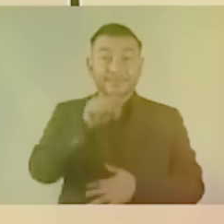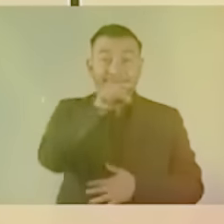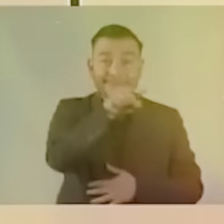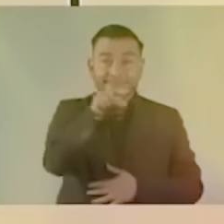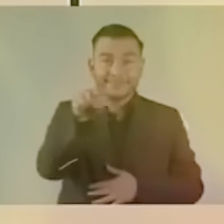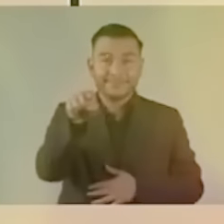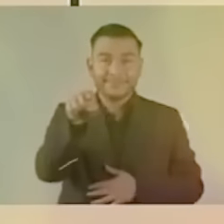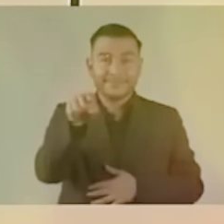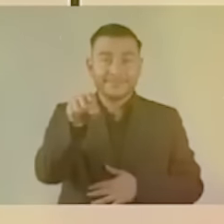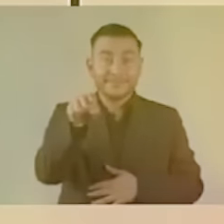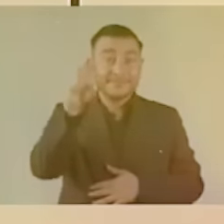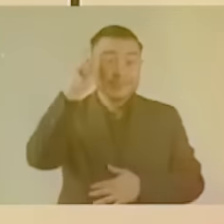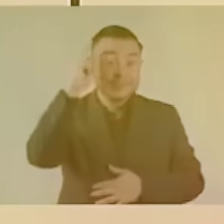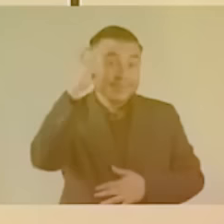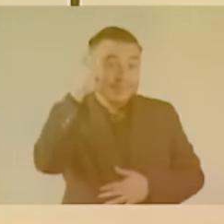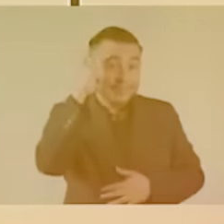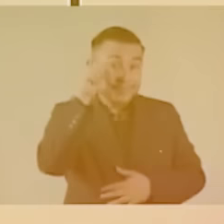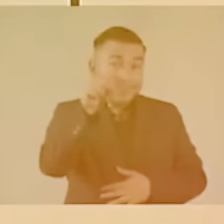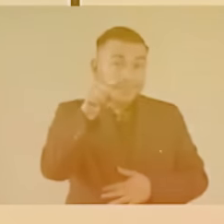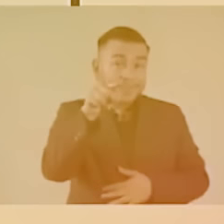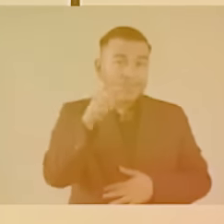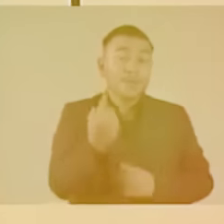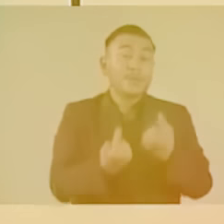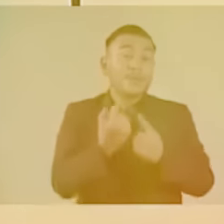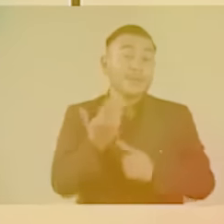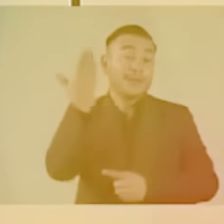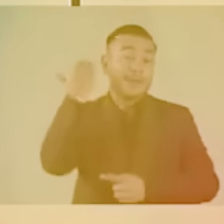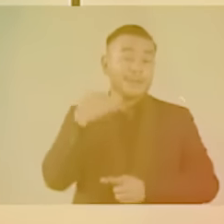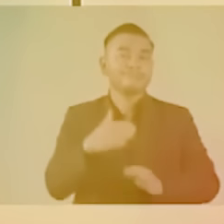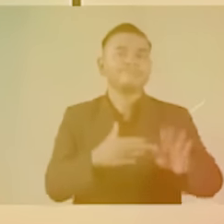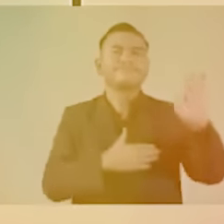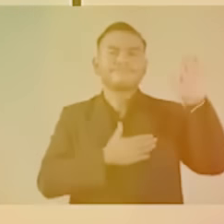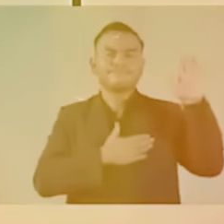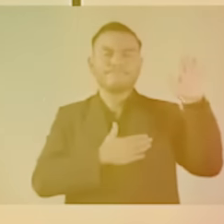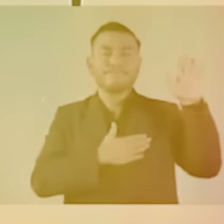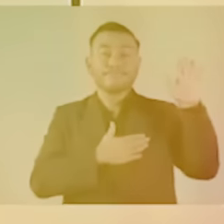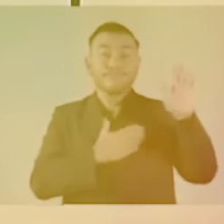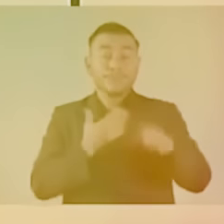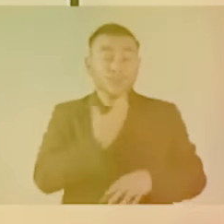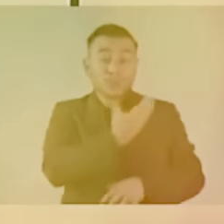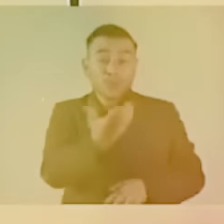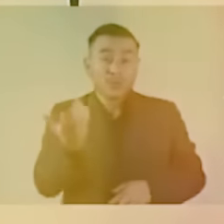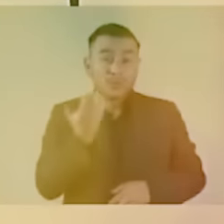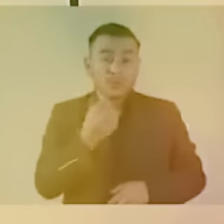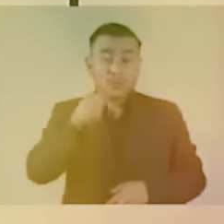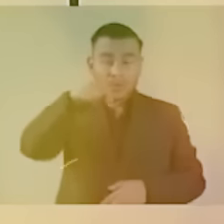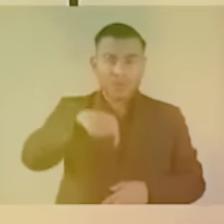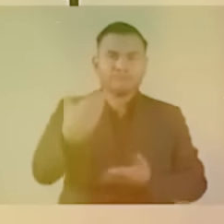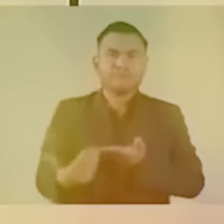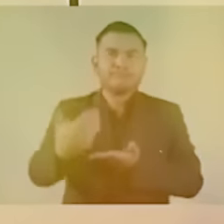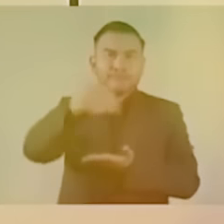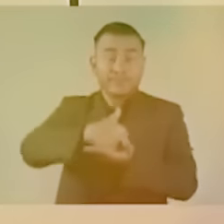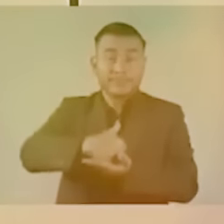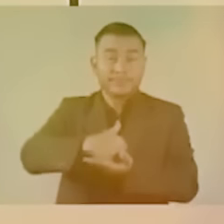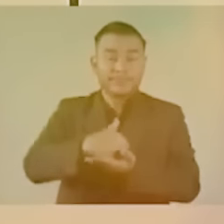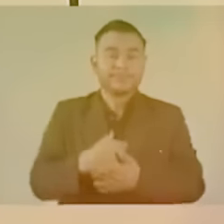Ustedes son la razón de ser de esa promesa. Ustedes son la razón de ser de que estemos aquí el día de hoy.